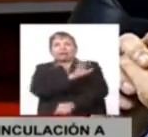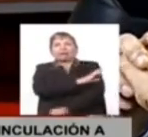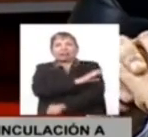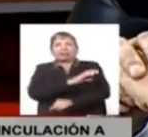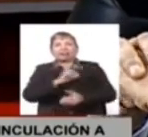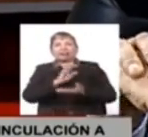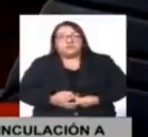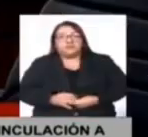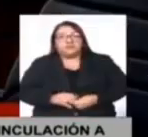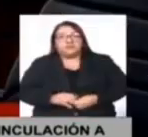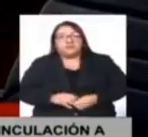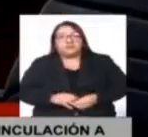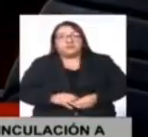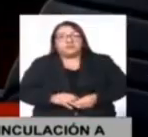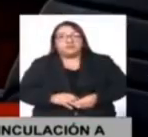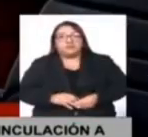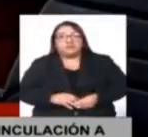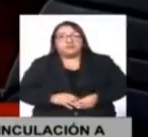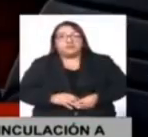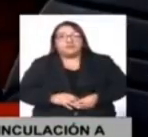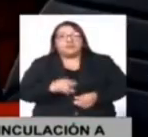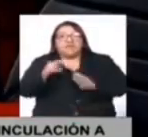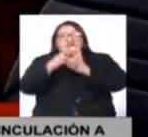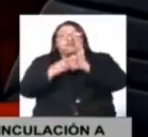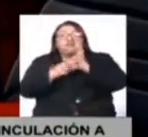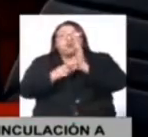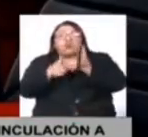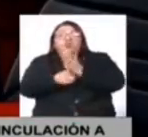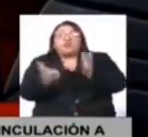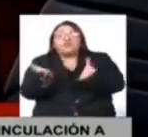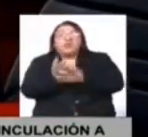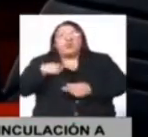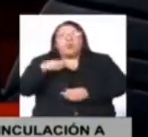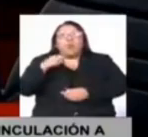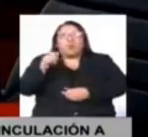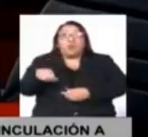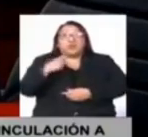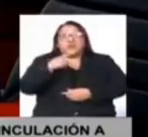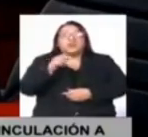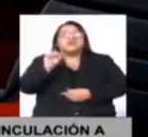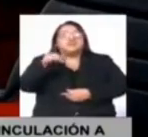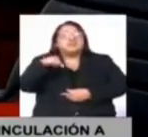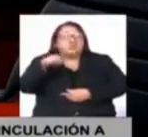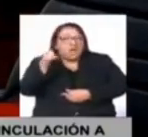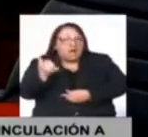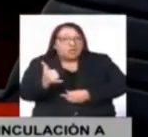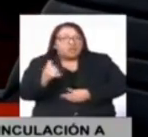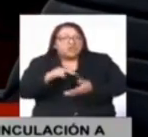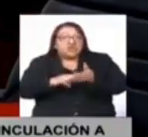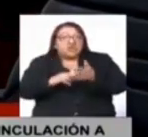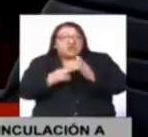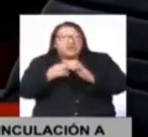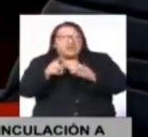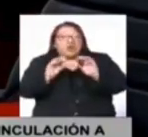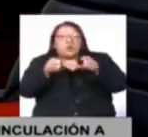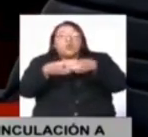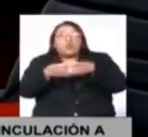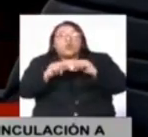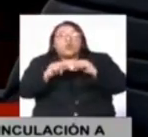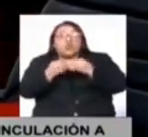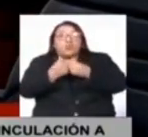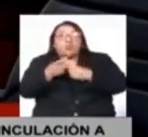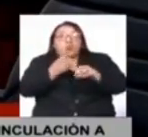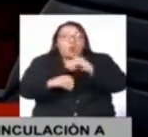la inconducta funcional por parte de la fiscal. Y esas pruebas no han llegado aún porque